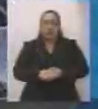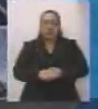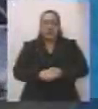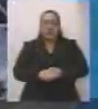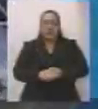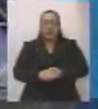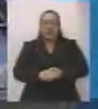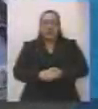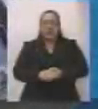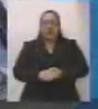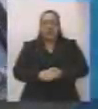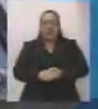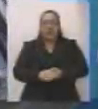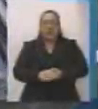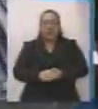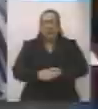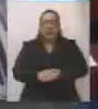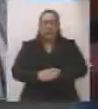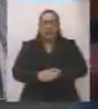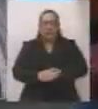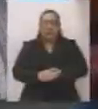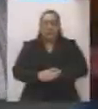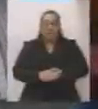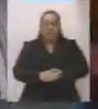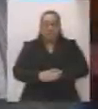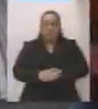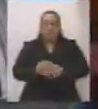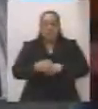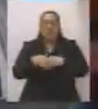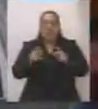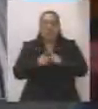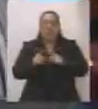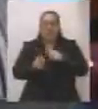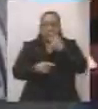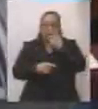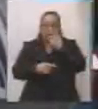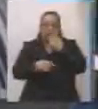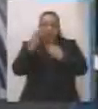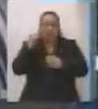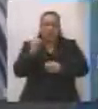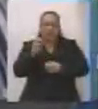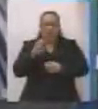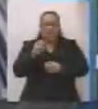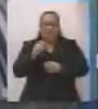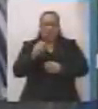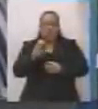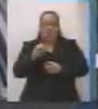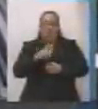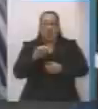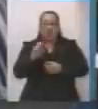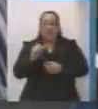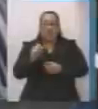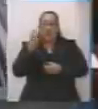Peru, welcome to our house. Saludar también la presencia del Magíster Javier Portocarrero Maich,